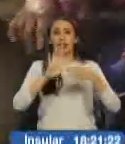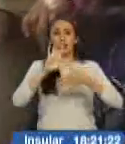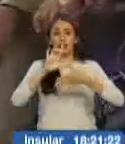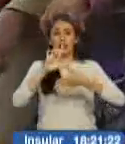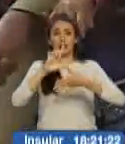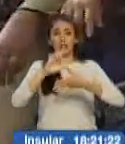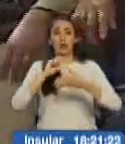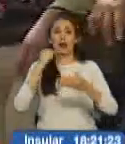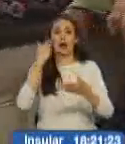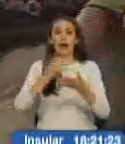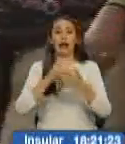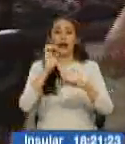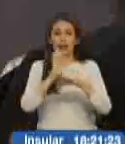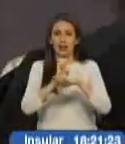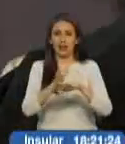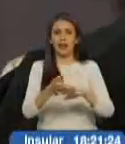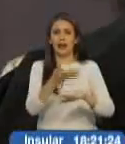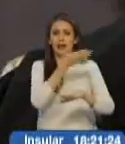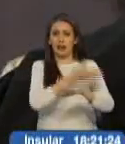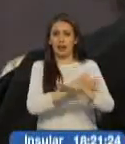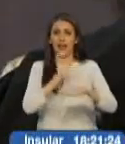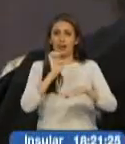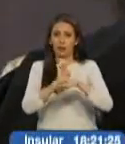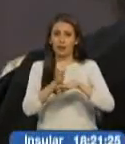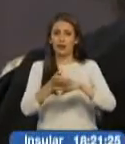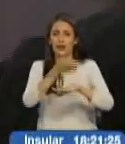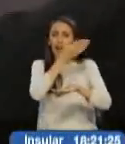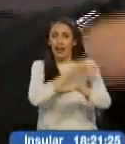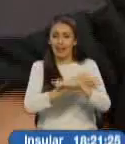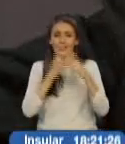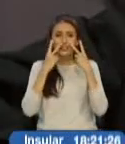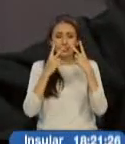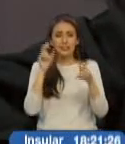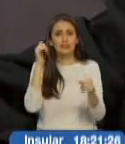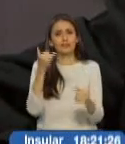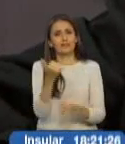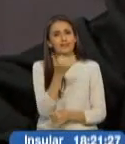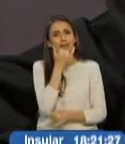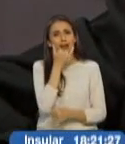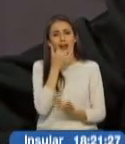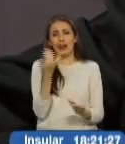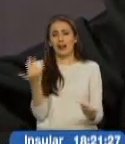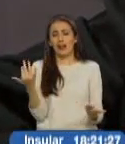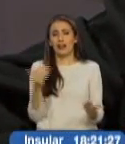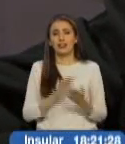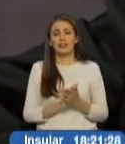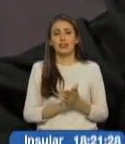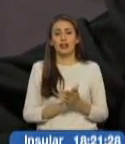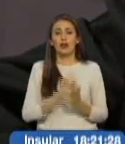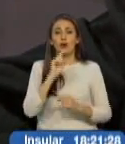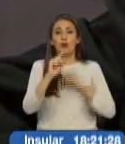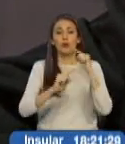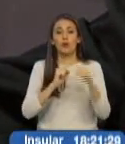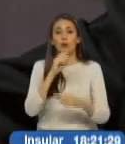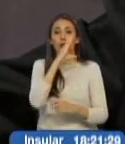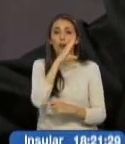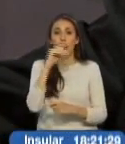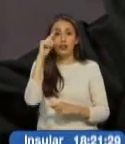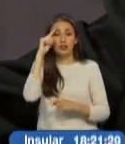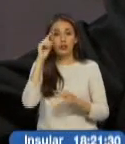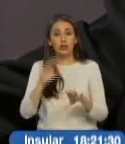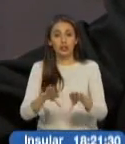al poder, Ecuador era otro. Correa arribó a su primer periodo de mandato con un